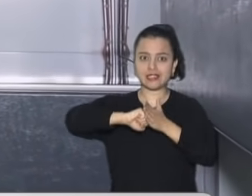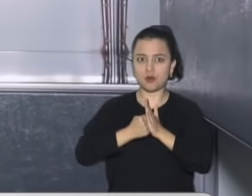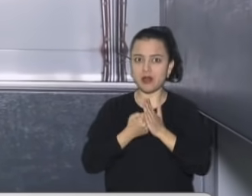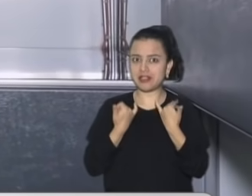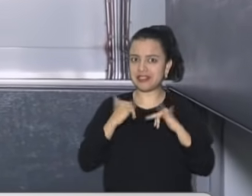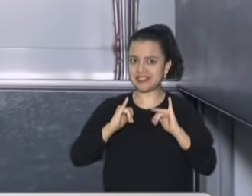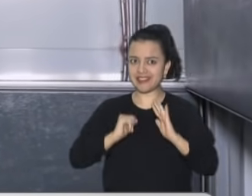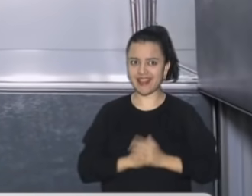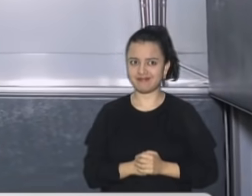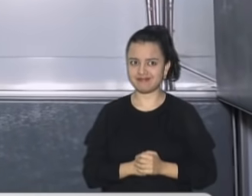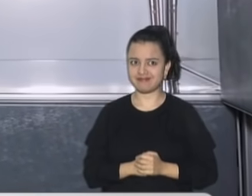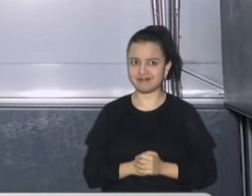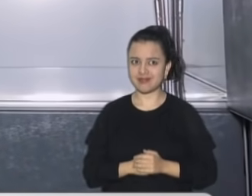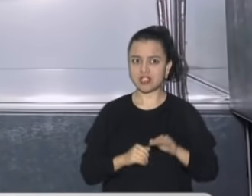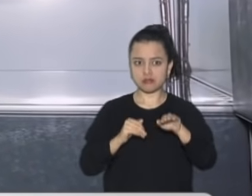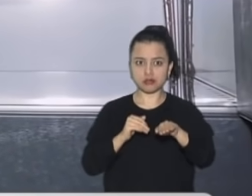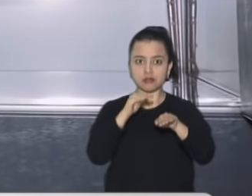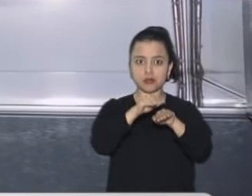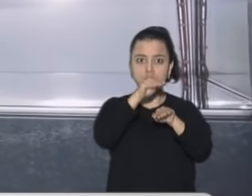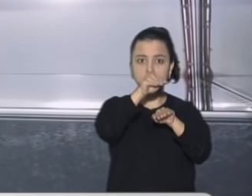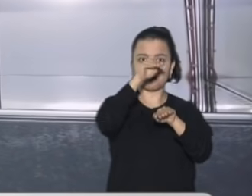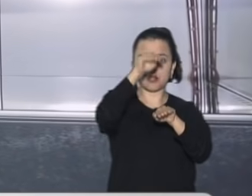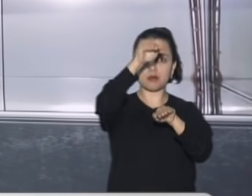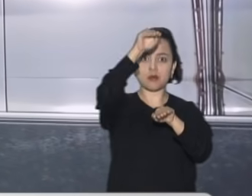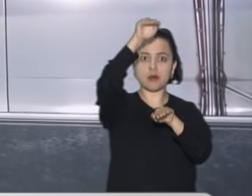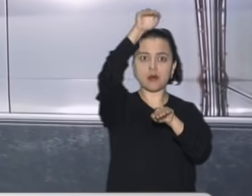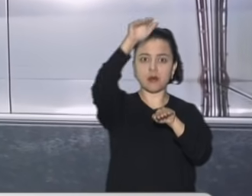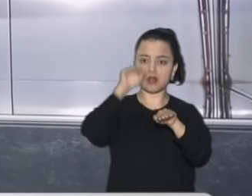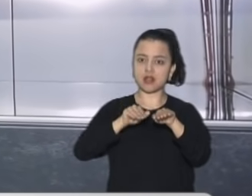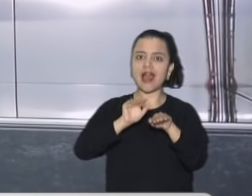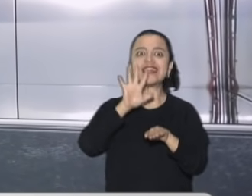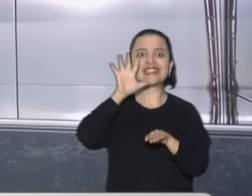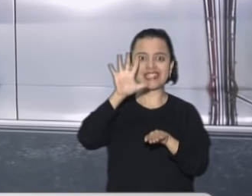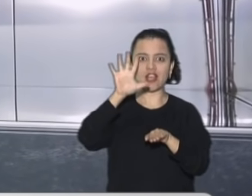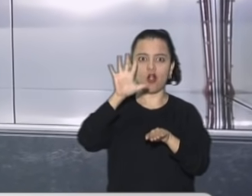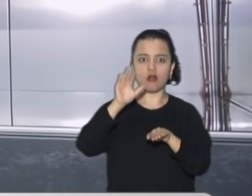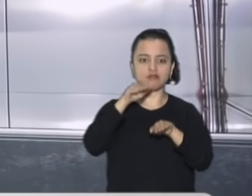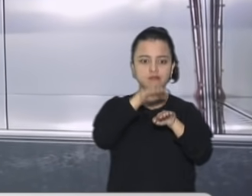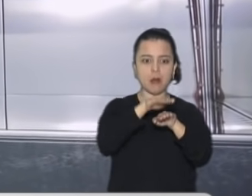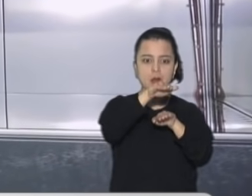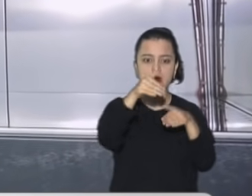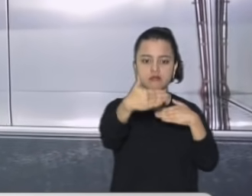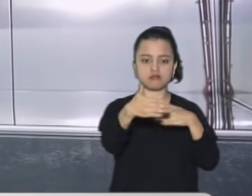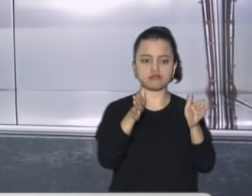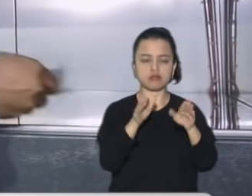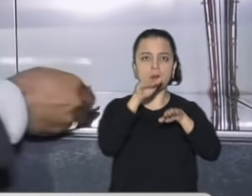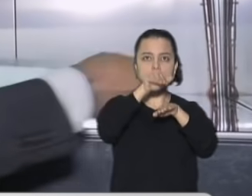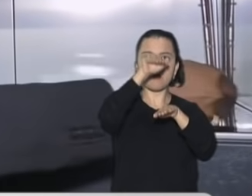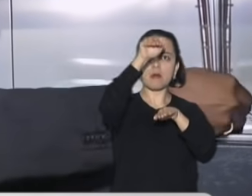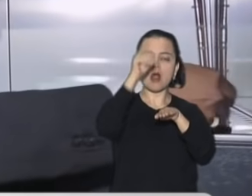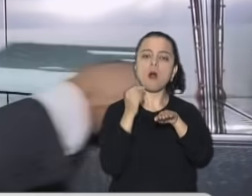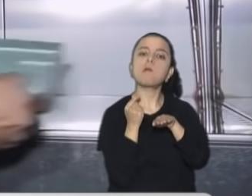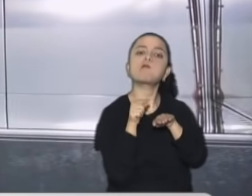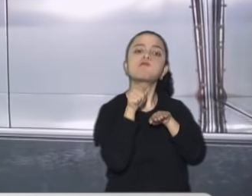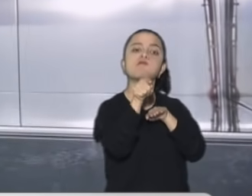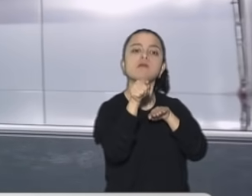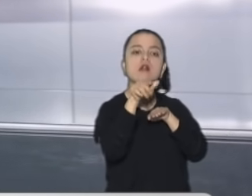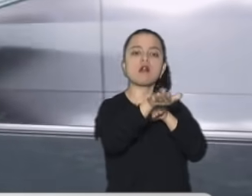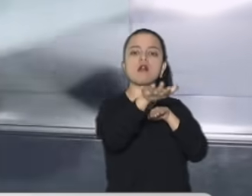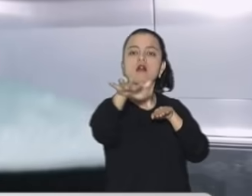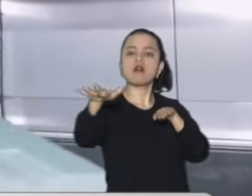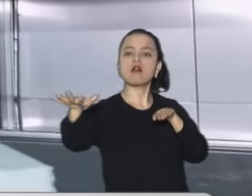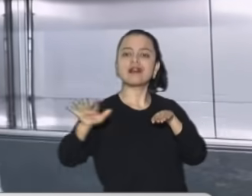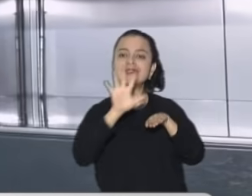los ultracongeladores. Aproximadamente tiene la capacidad para 5 cajas de estas, 2 cajas al fondo, 3 cajas en este